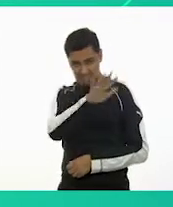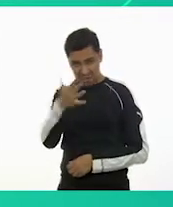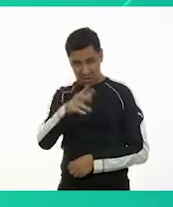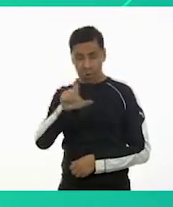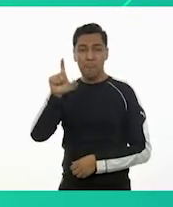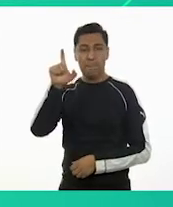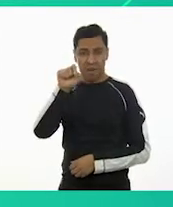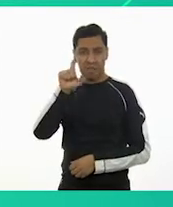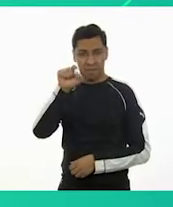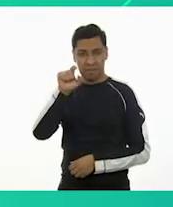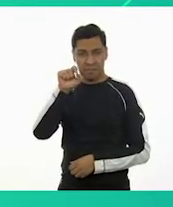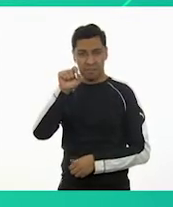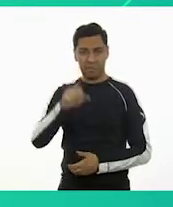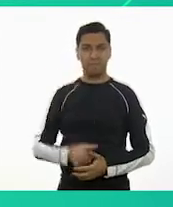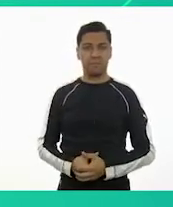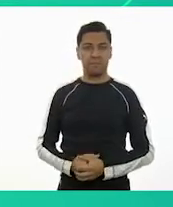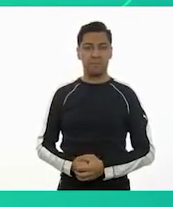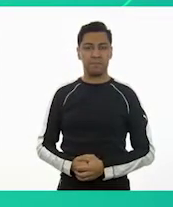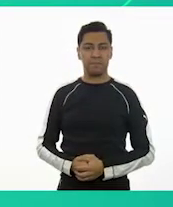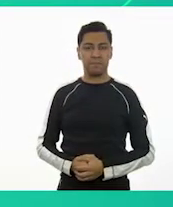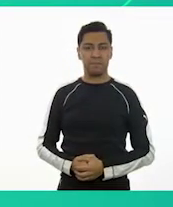veintena.